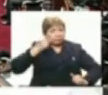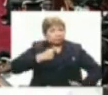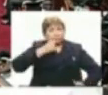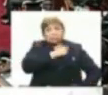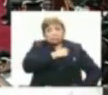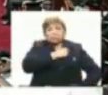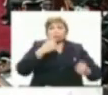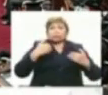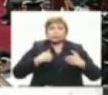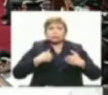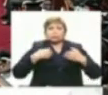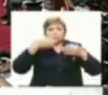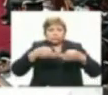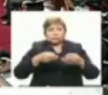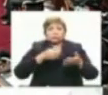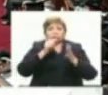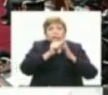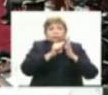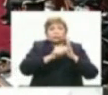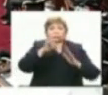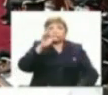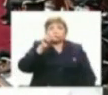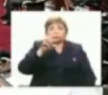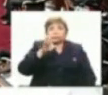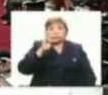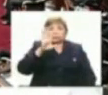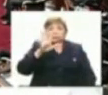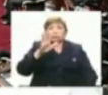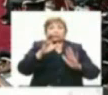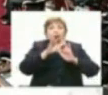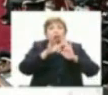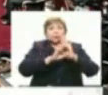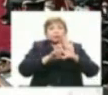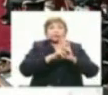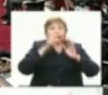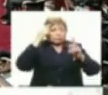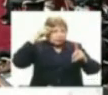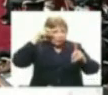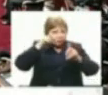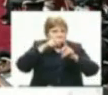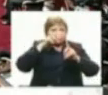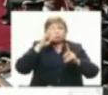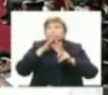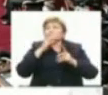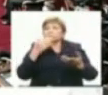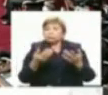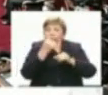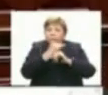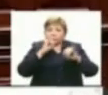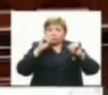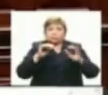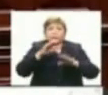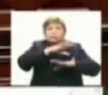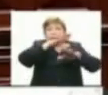tienen, como se establece el artículo 165 de la Constitución, la finalidad primordial de garantizar la independencia,